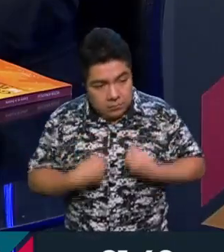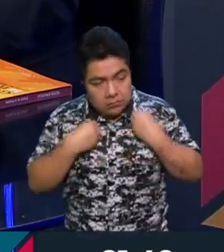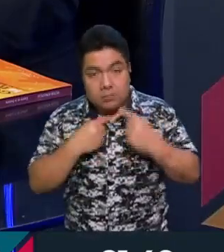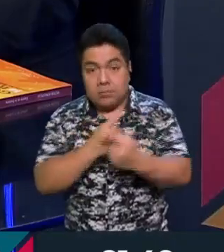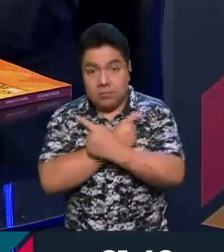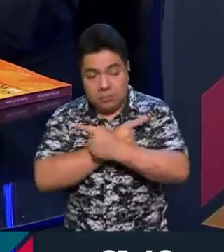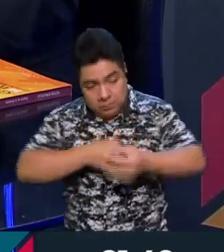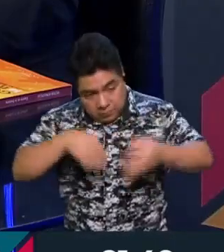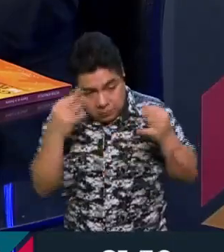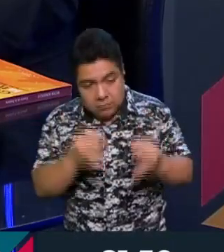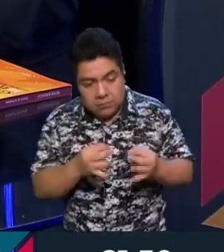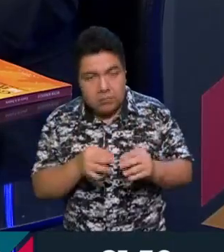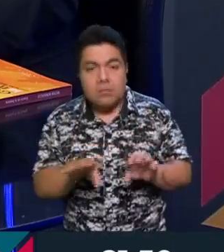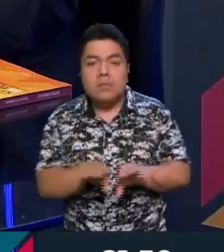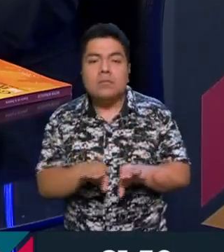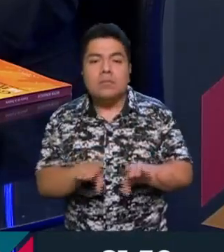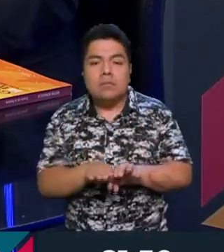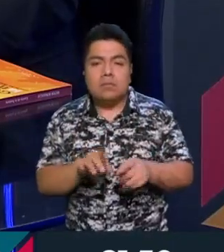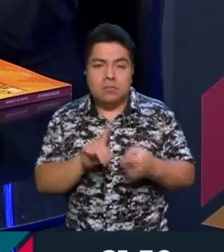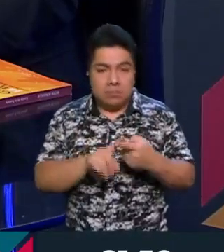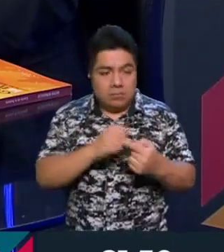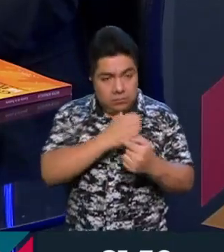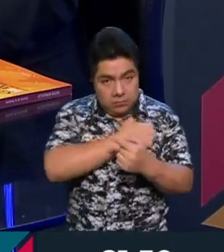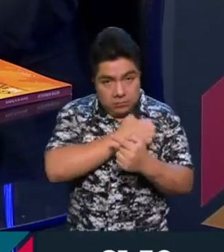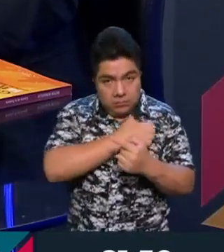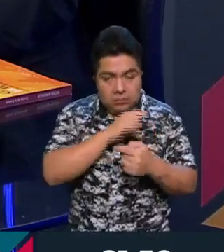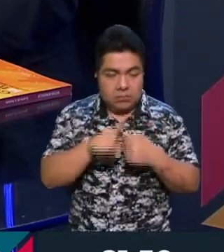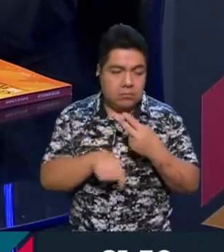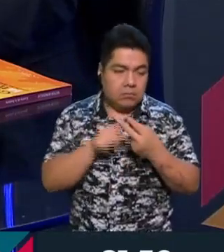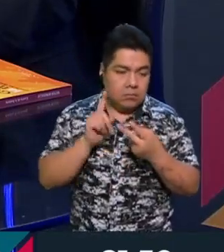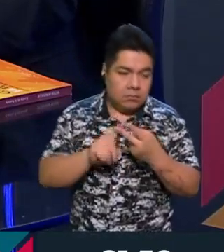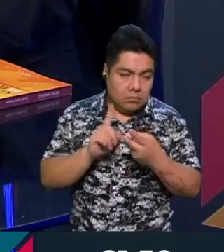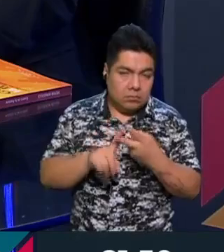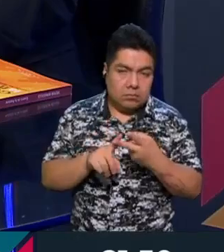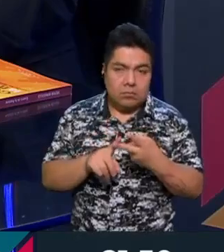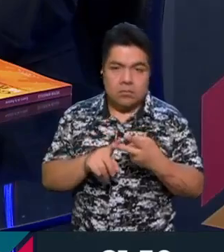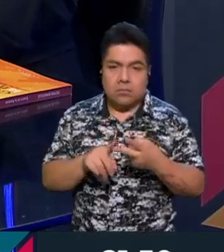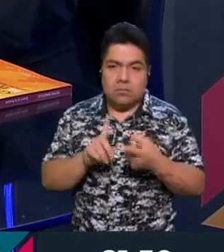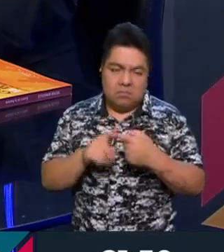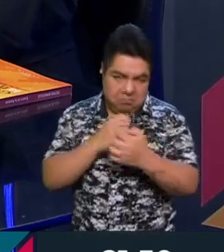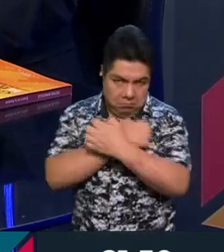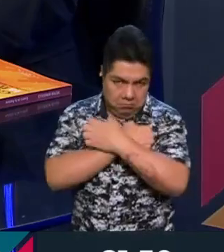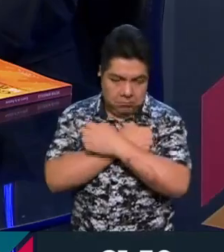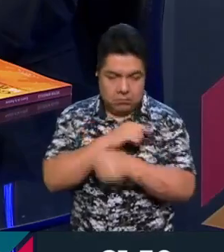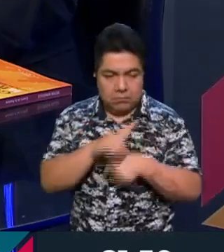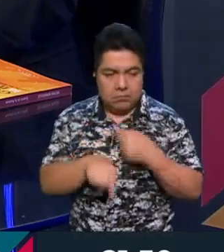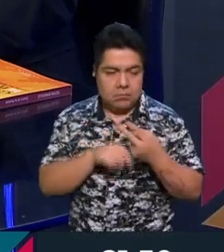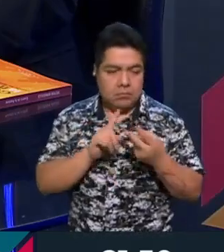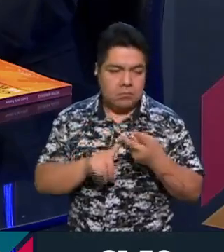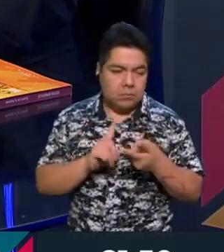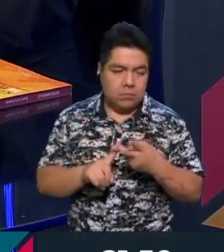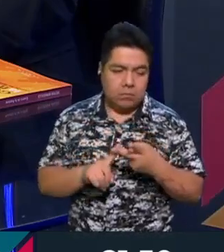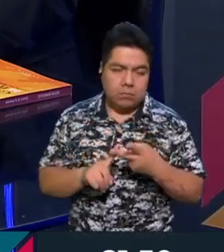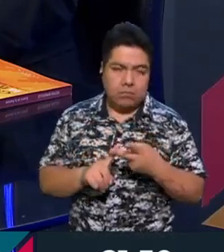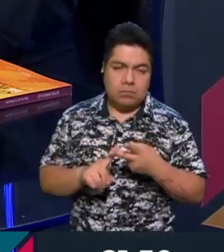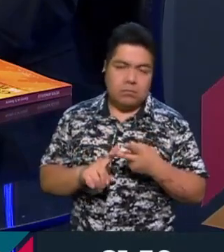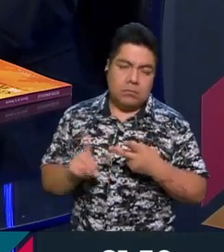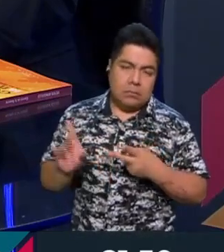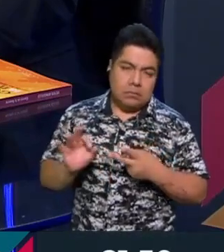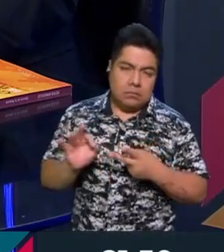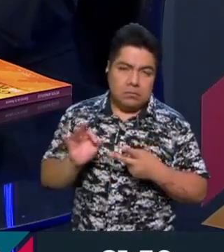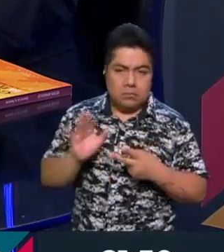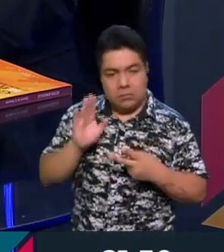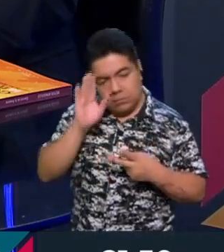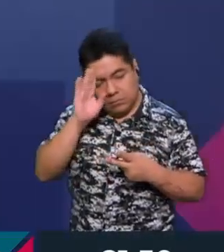sentido? Y en el sentido de la educación, en el sentido de lo que podemos considerar